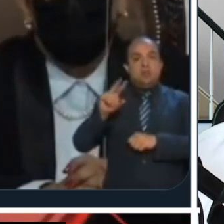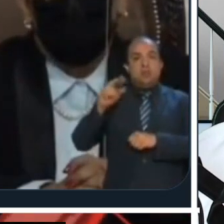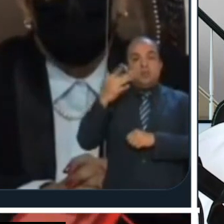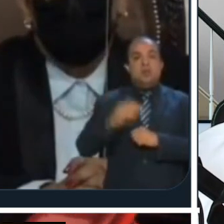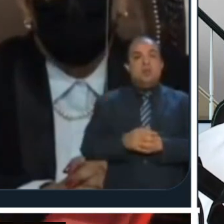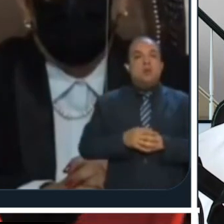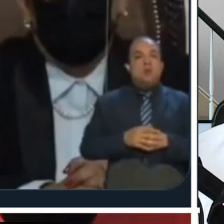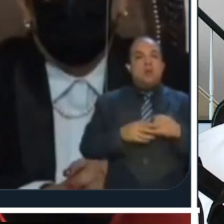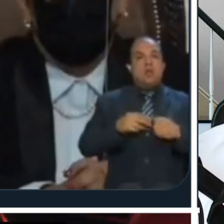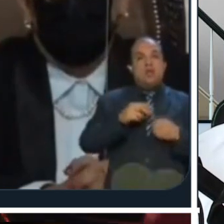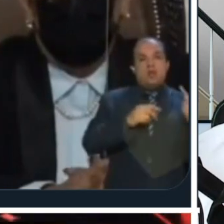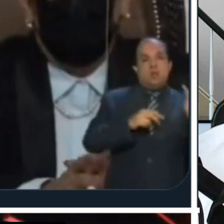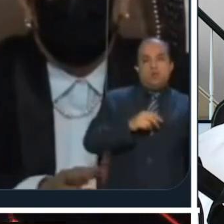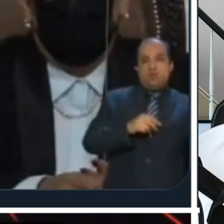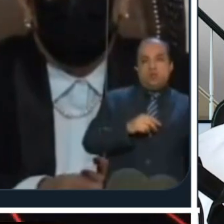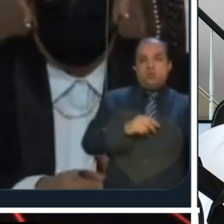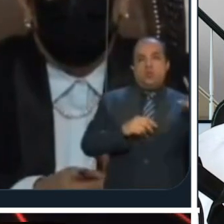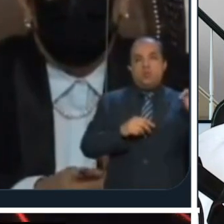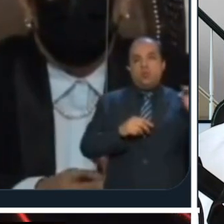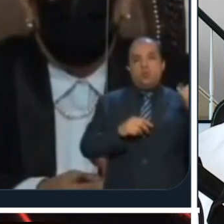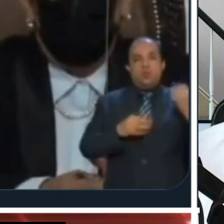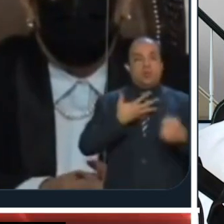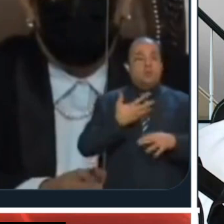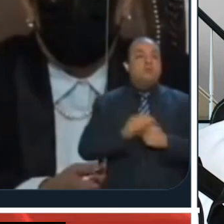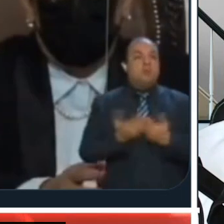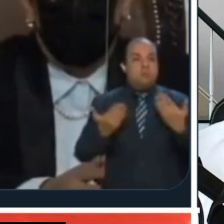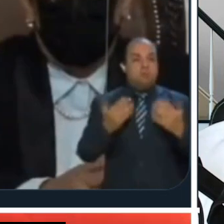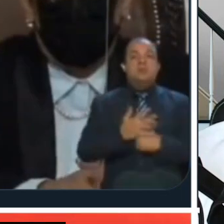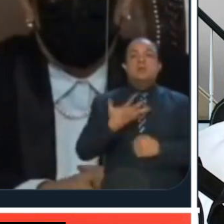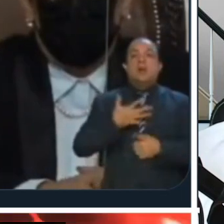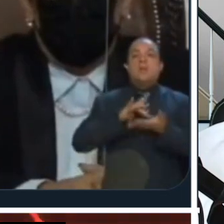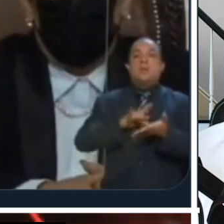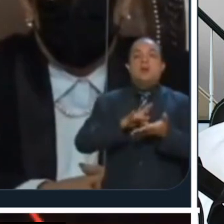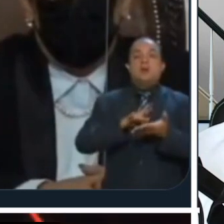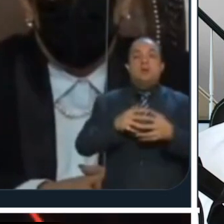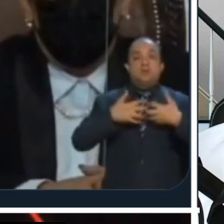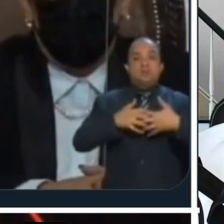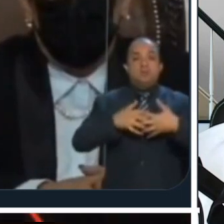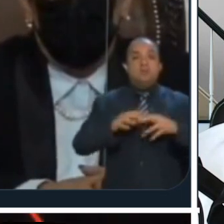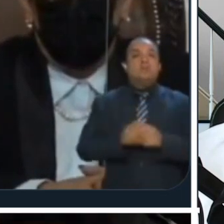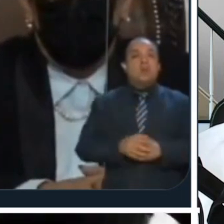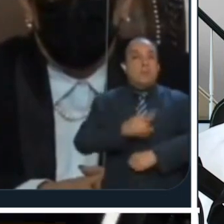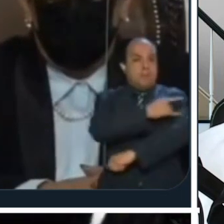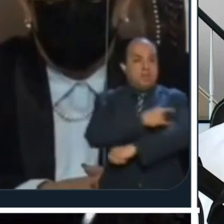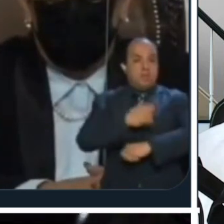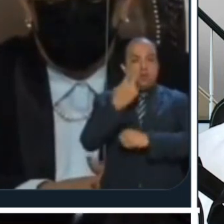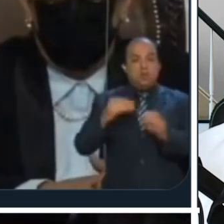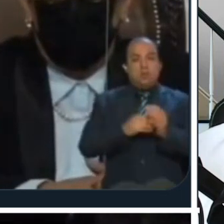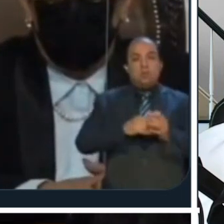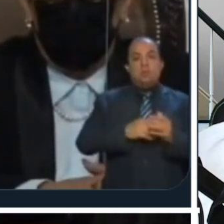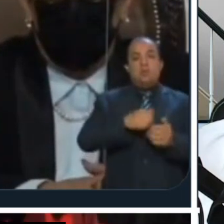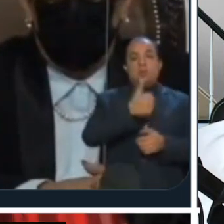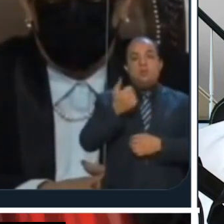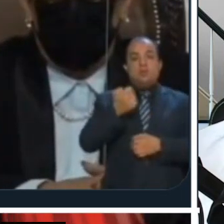1.200.000 becas a niños y a niñas del sistema público, con apoyo mensuales entre 400 y 500